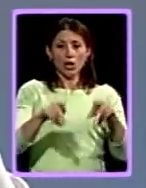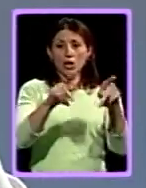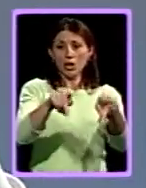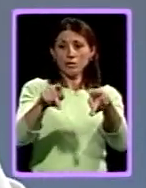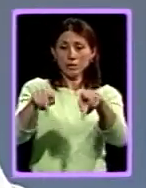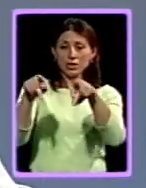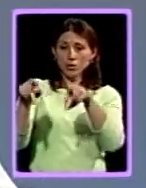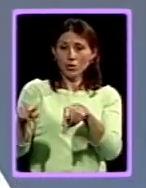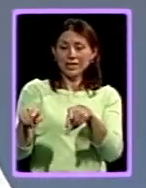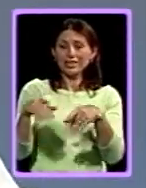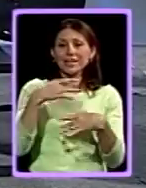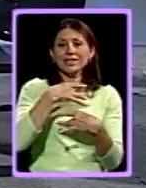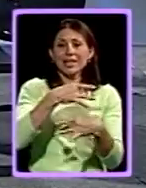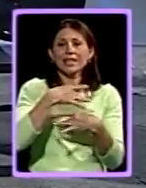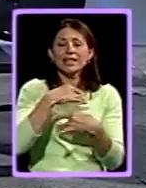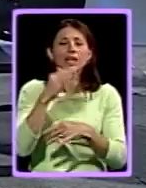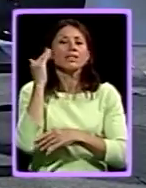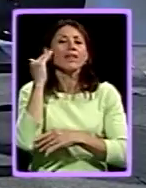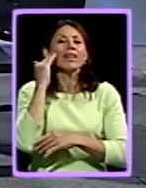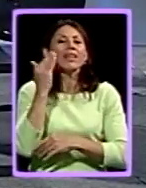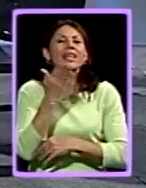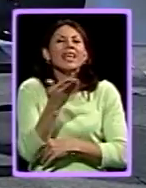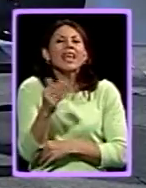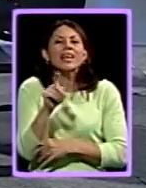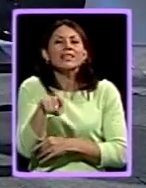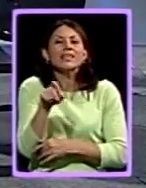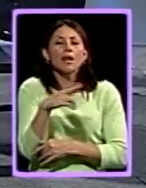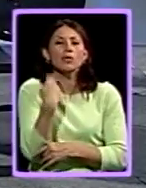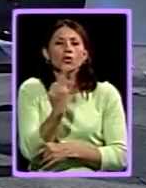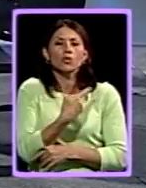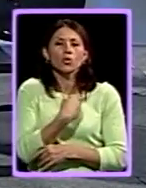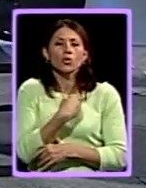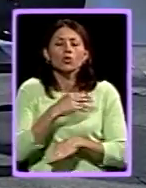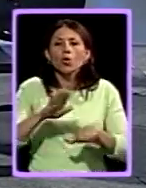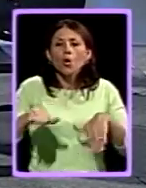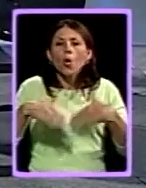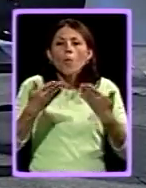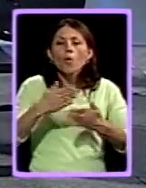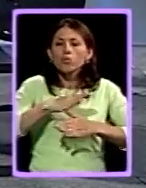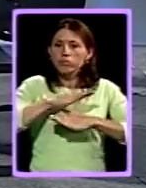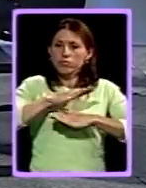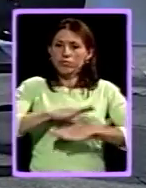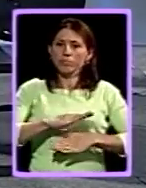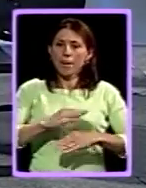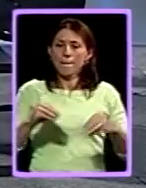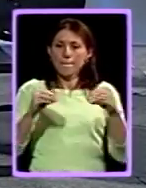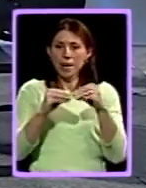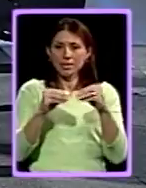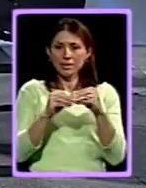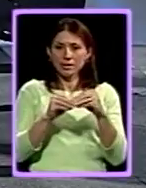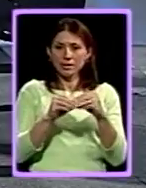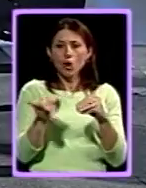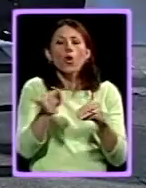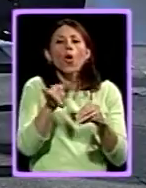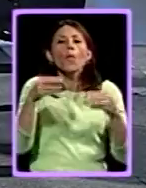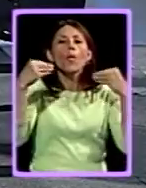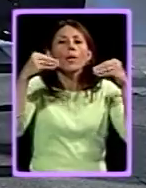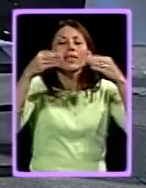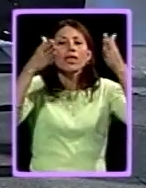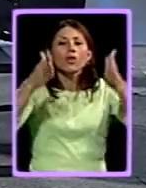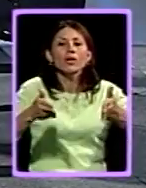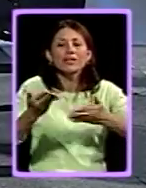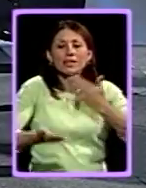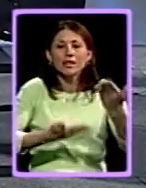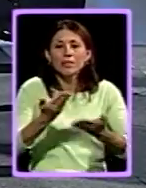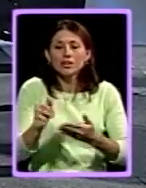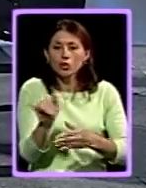están interesados, ¿verdad? En conocer qué es lo que necesitamos y cómo nos satisfacen más como proveedores de servicios y de productos.